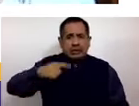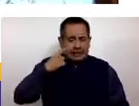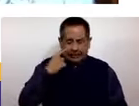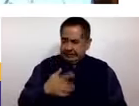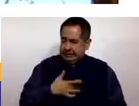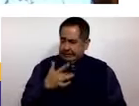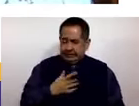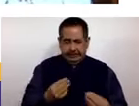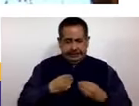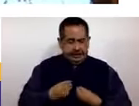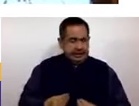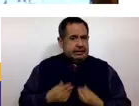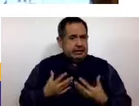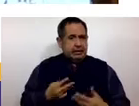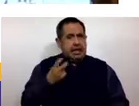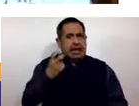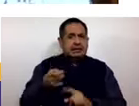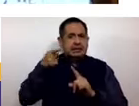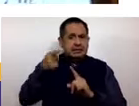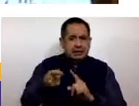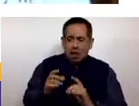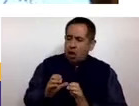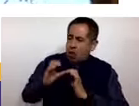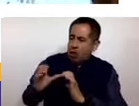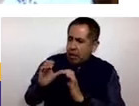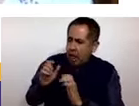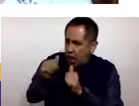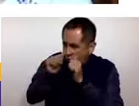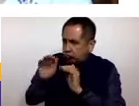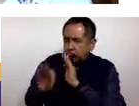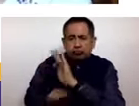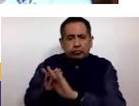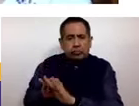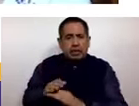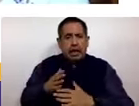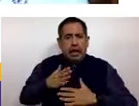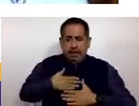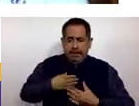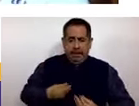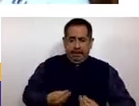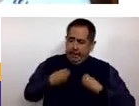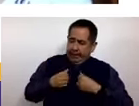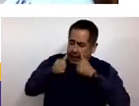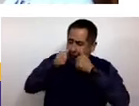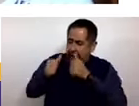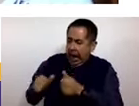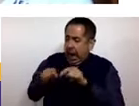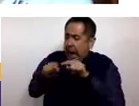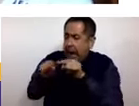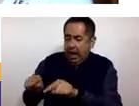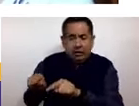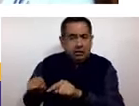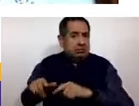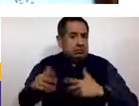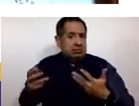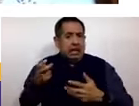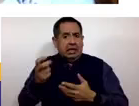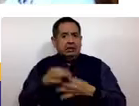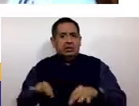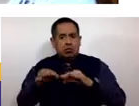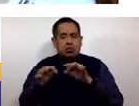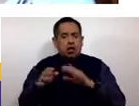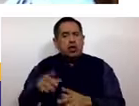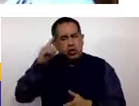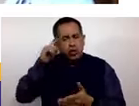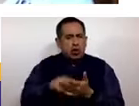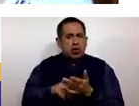que justamente se trata de eso, los cuidados, ¿no? De poner la vida en el centro, y eso quiere decir transformar todo lo demás. Y yo creo que sí